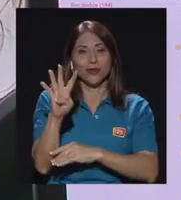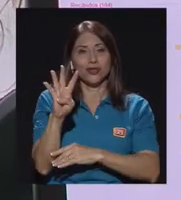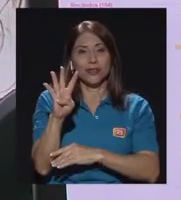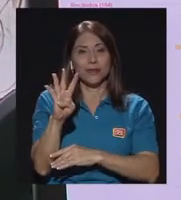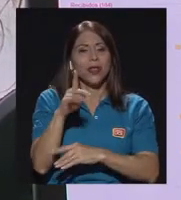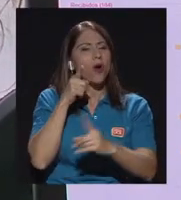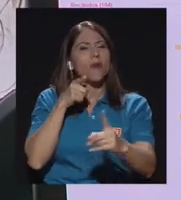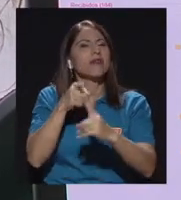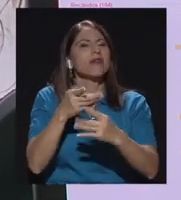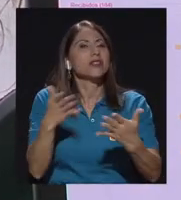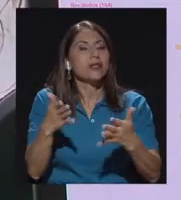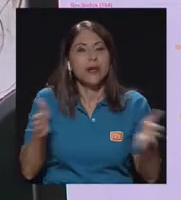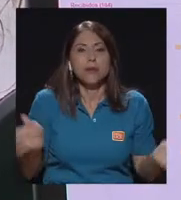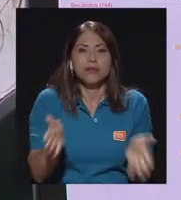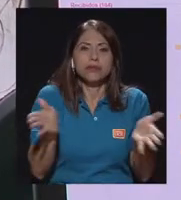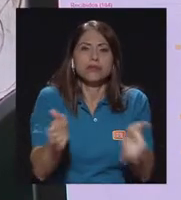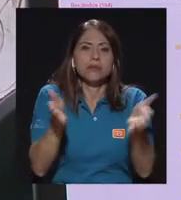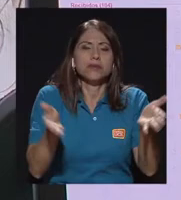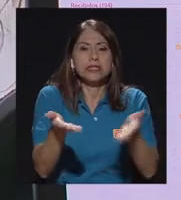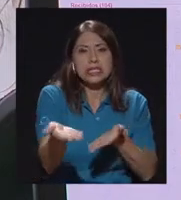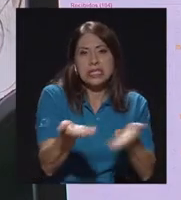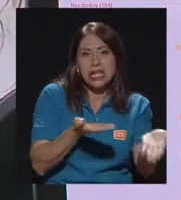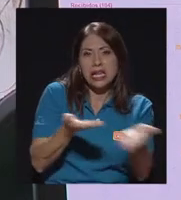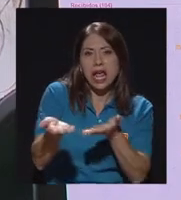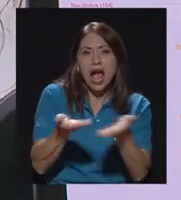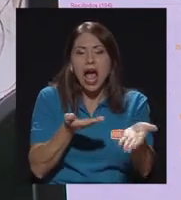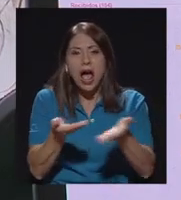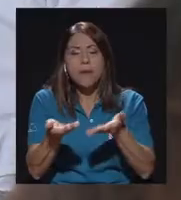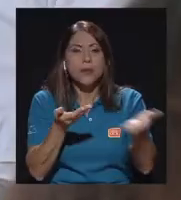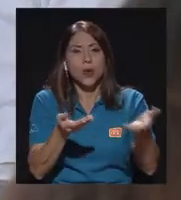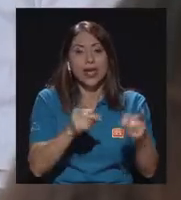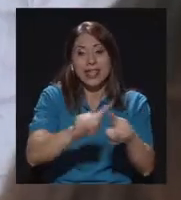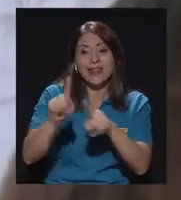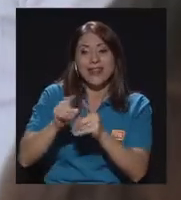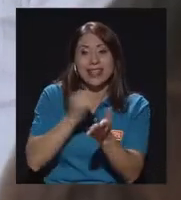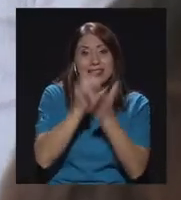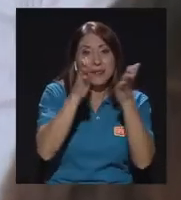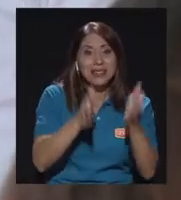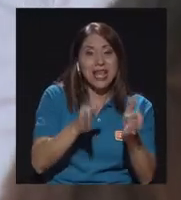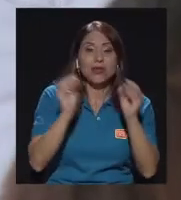están promover e impulsar el intercambio y movilidad de investigadores,